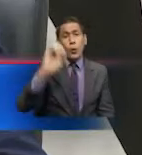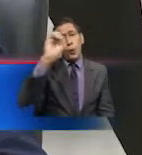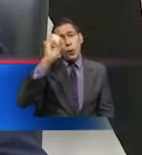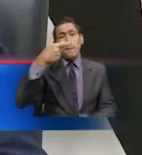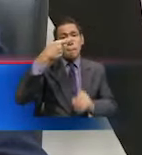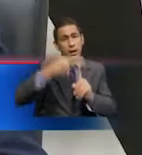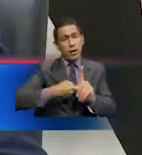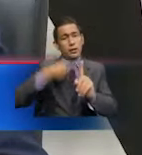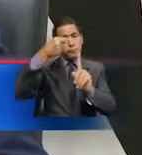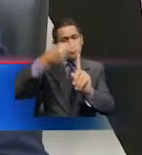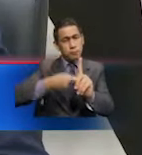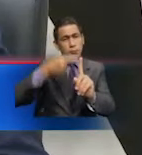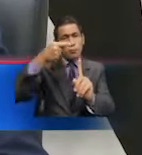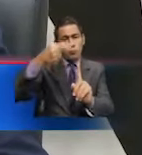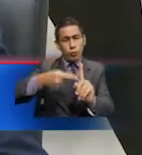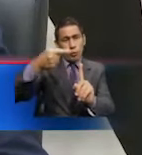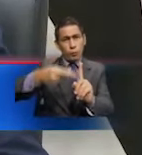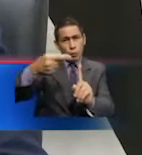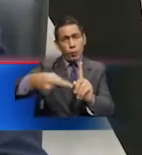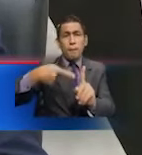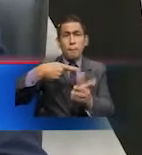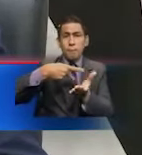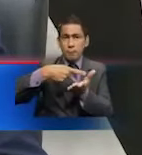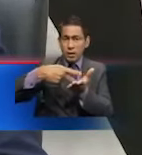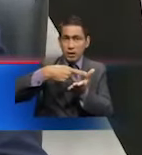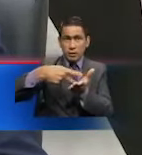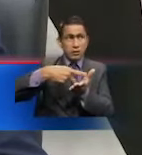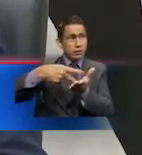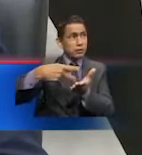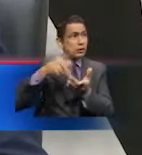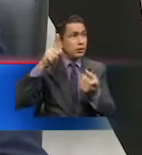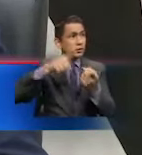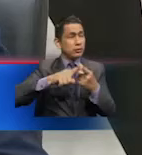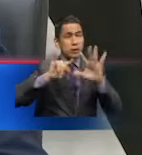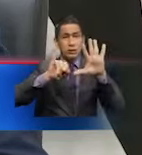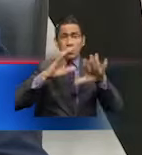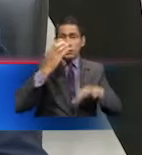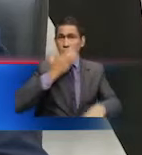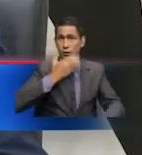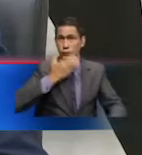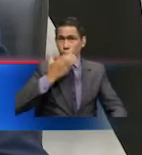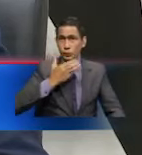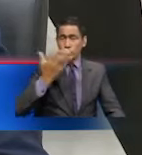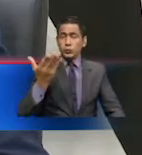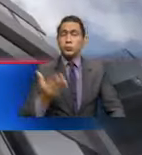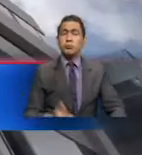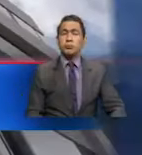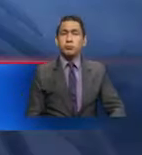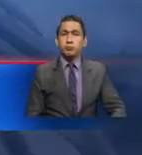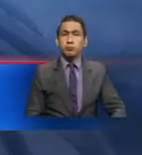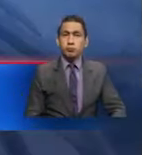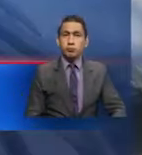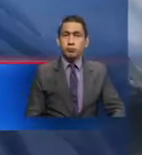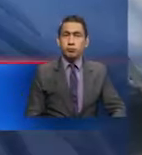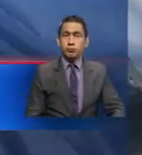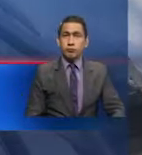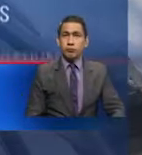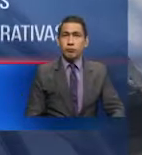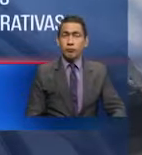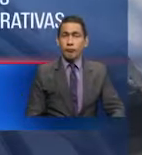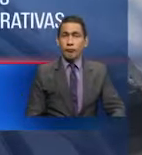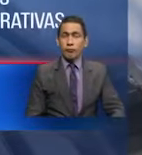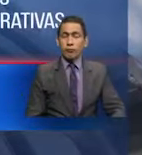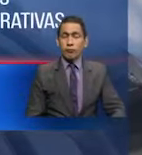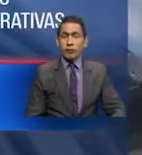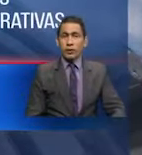parciales, pero la condición es que durante todo este periodo, que vence el 6 de agosto, se cancele el 100% del capital. Las personas que pueden acceder